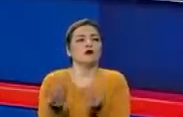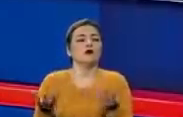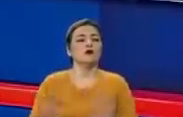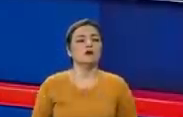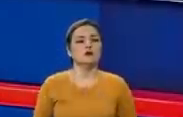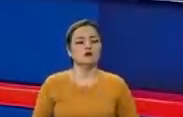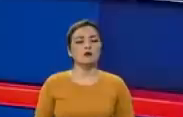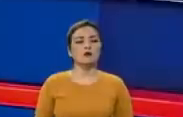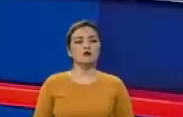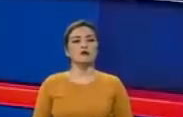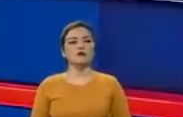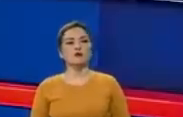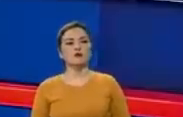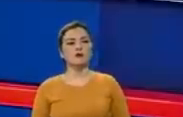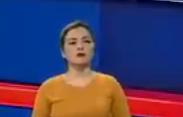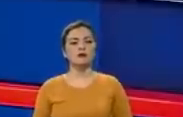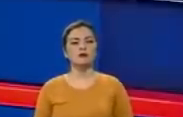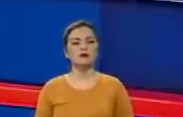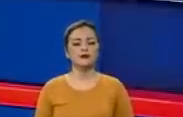al respecto. Fer, te escuchamos.